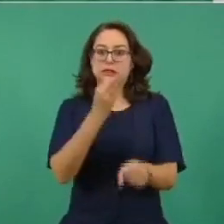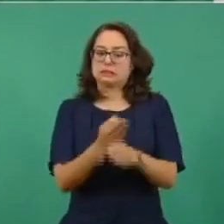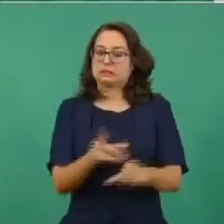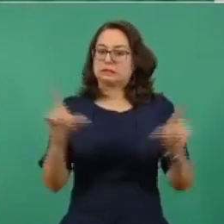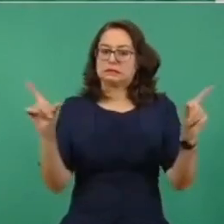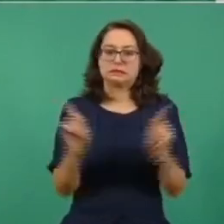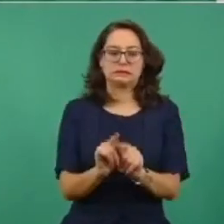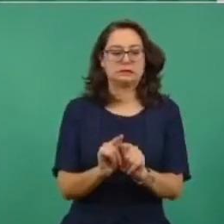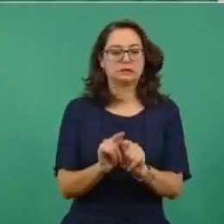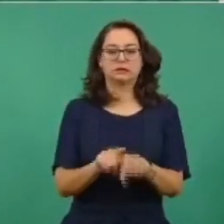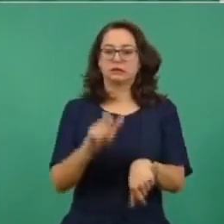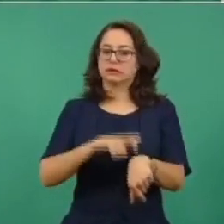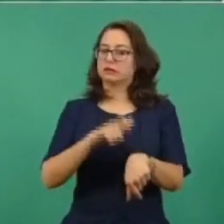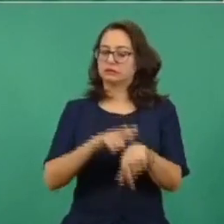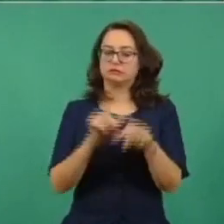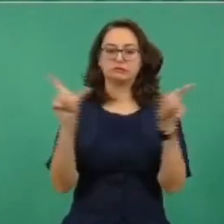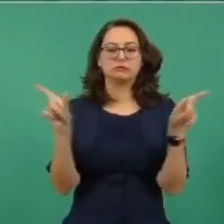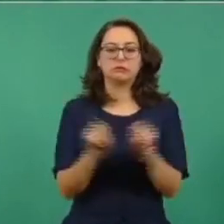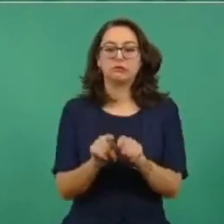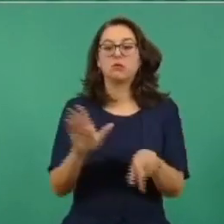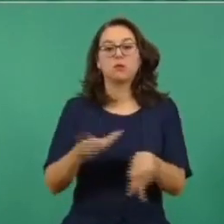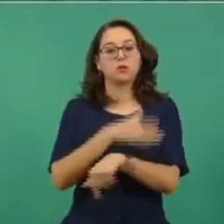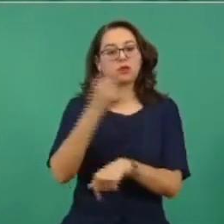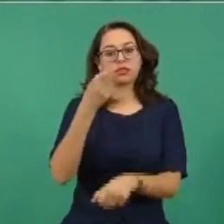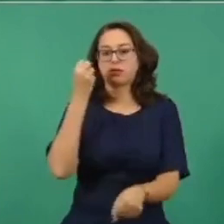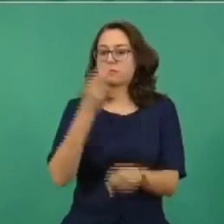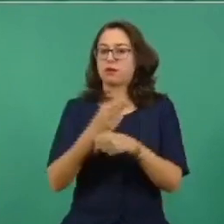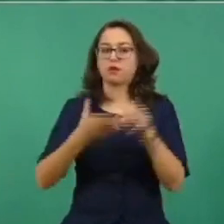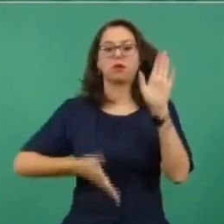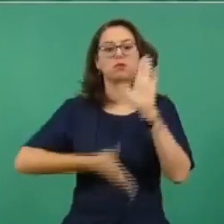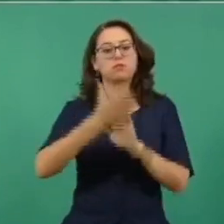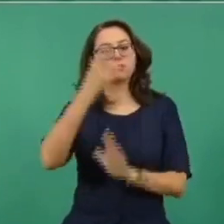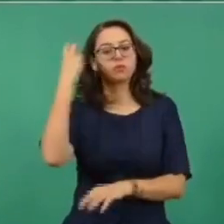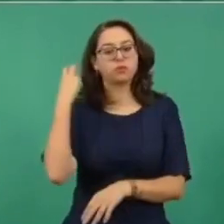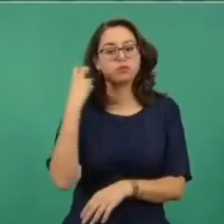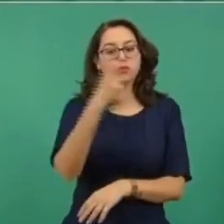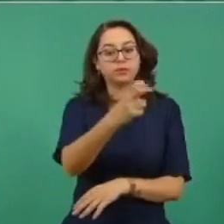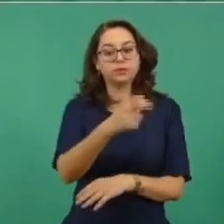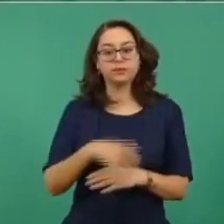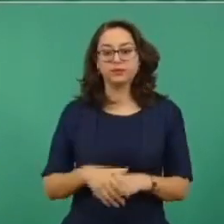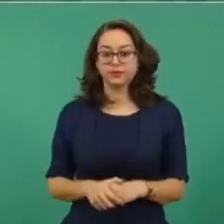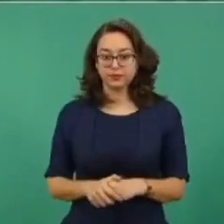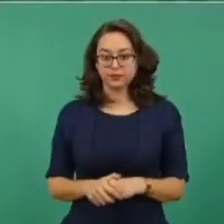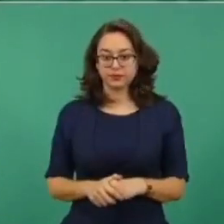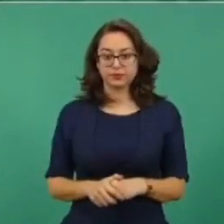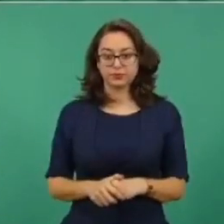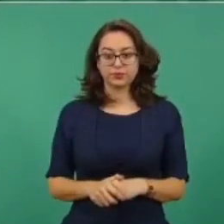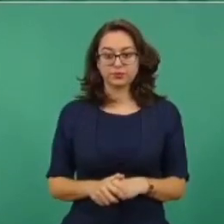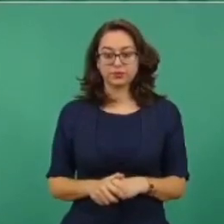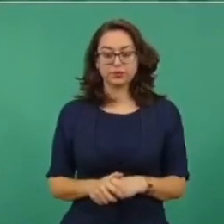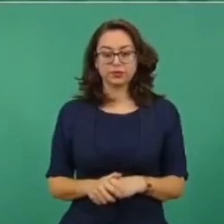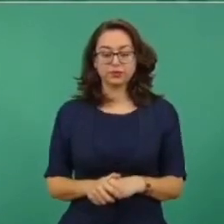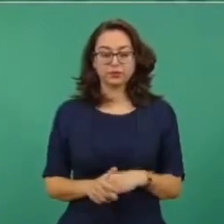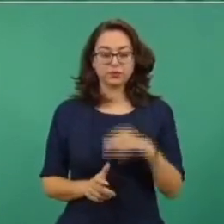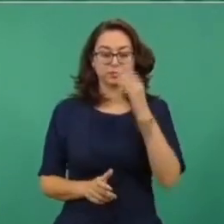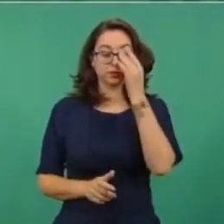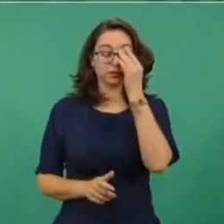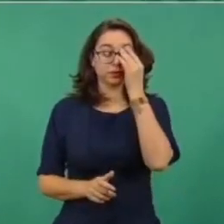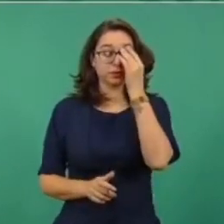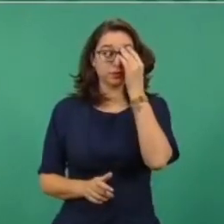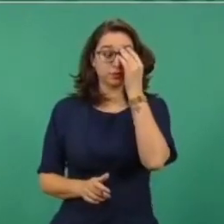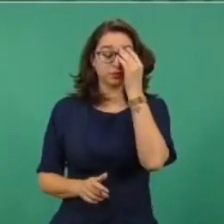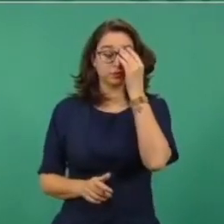porque tengo que salir temprano. Vamos a estar hoy